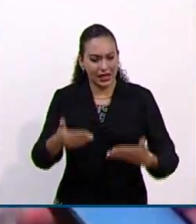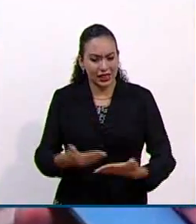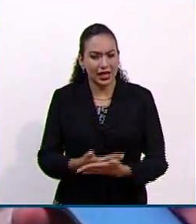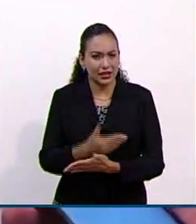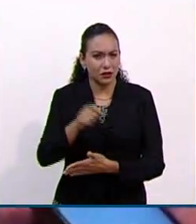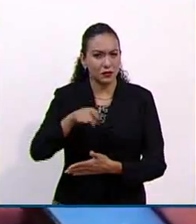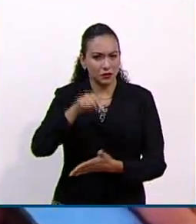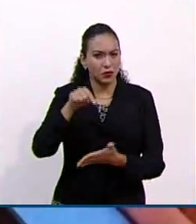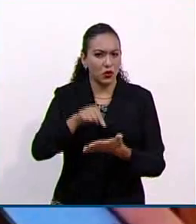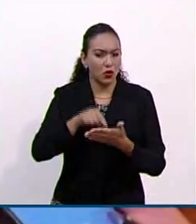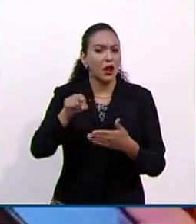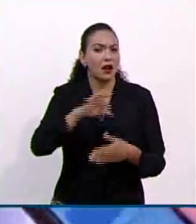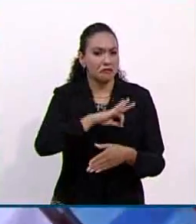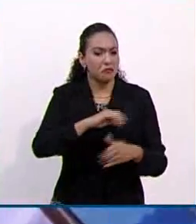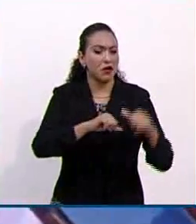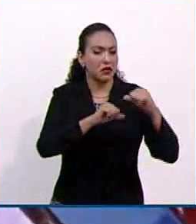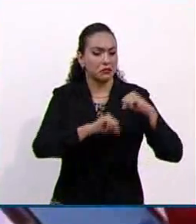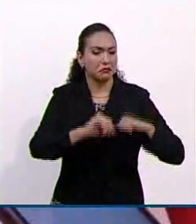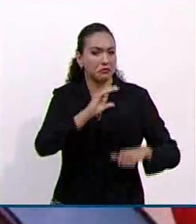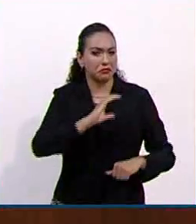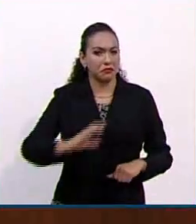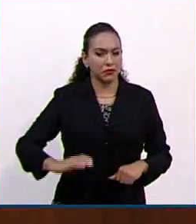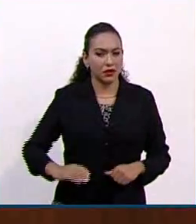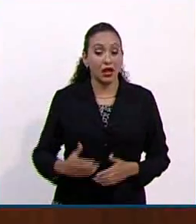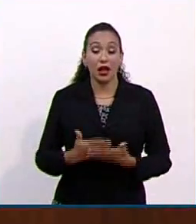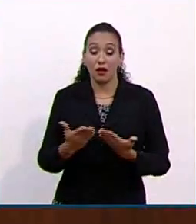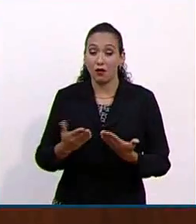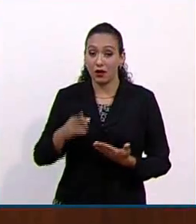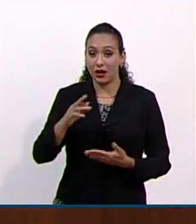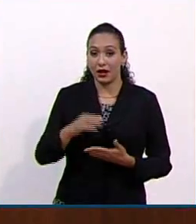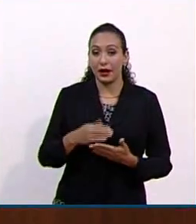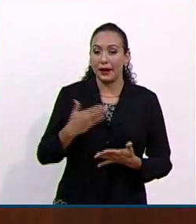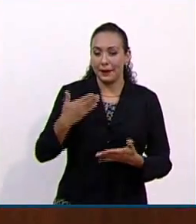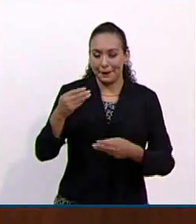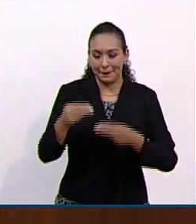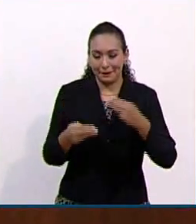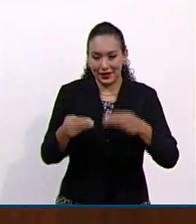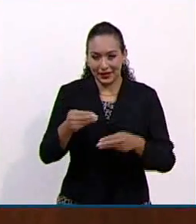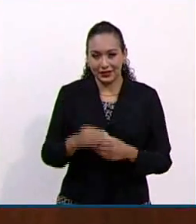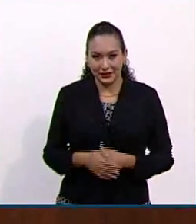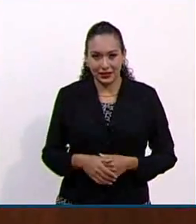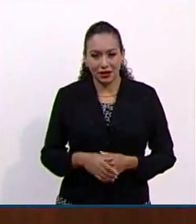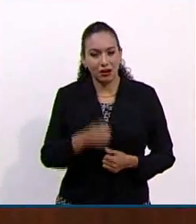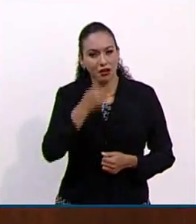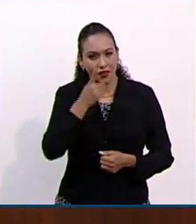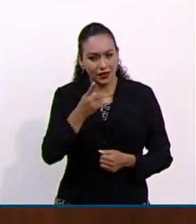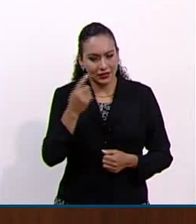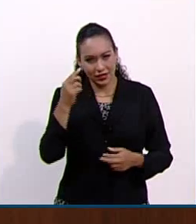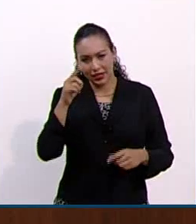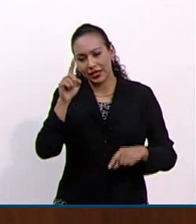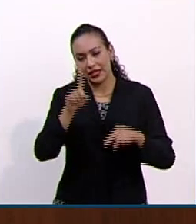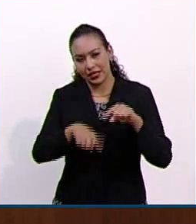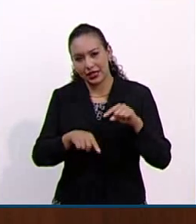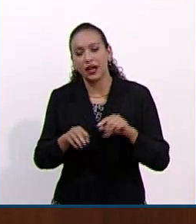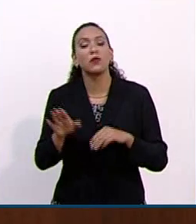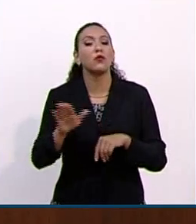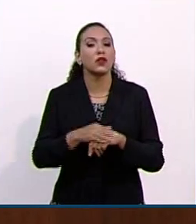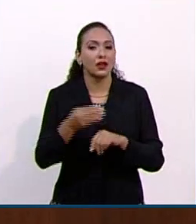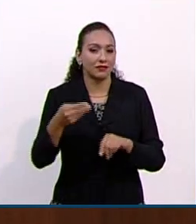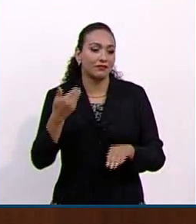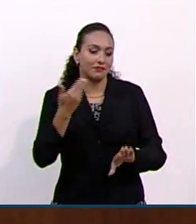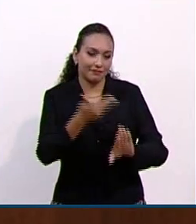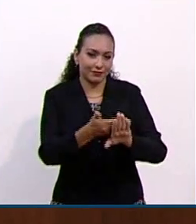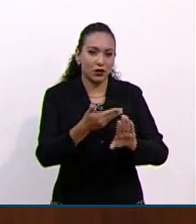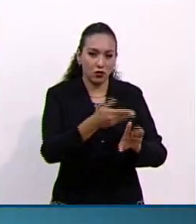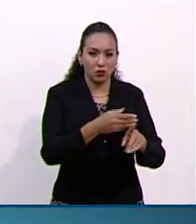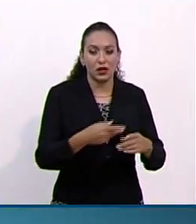dicho cargo. El magistrado Reyes Rodríguez Mondragón propone desechar el recurso interpuesto por Movimiento Ciudadano, pues